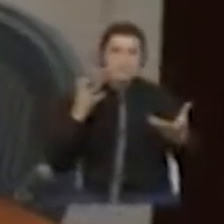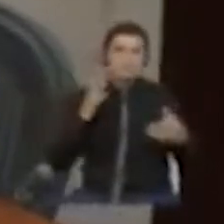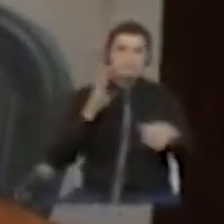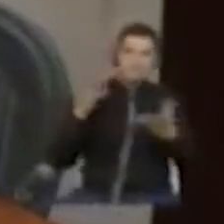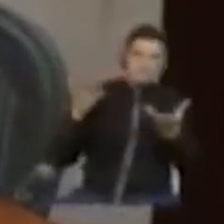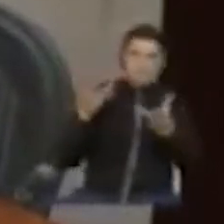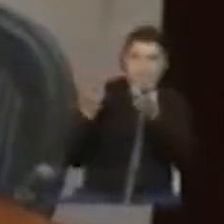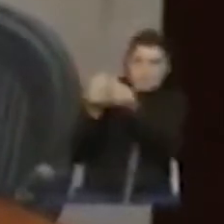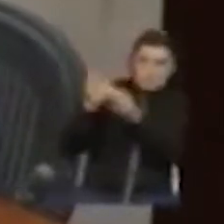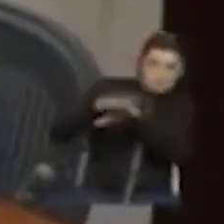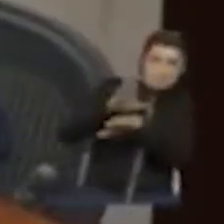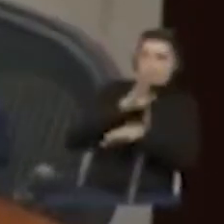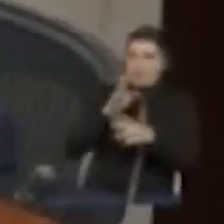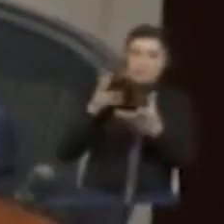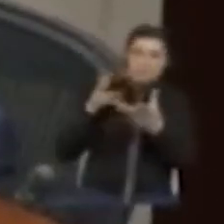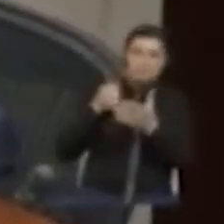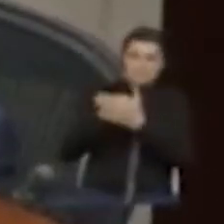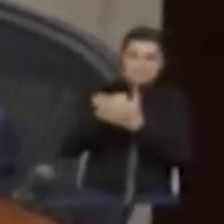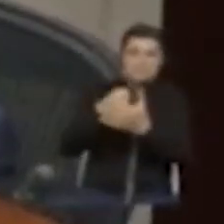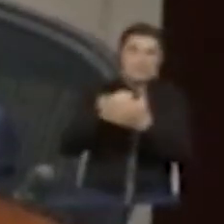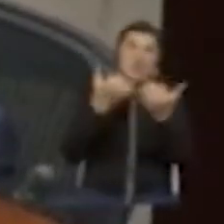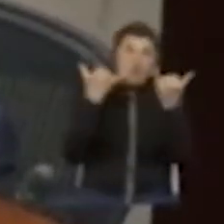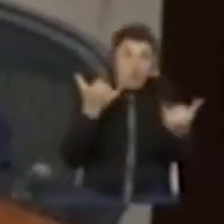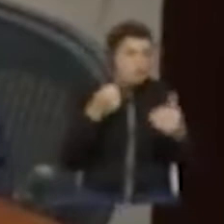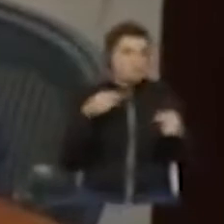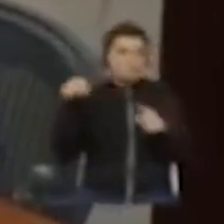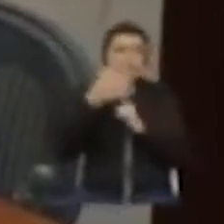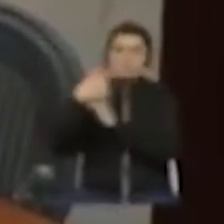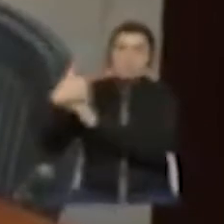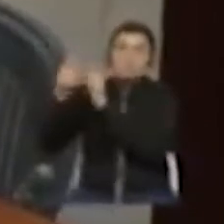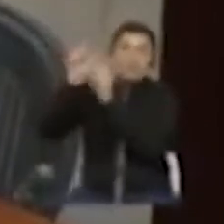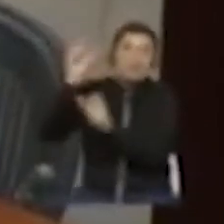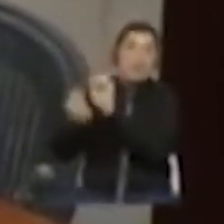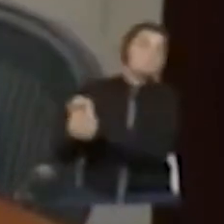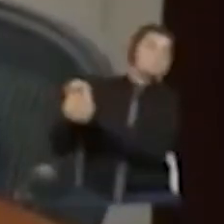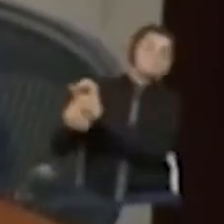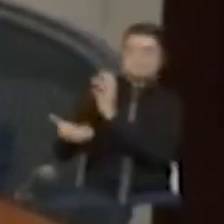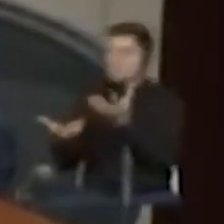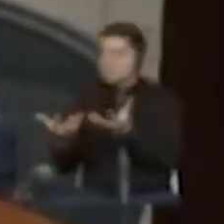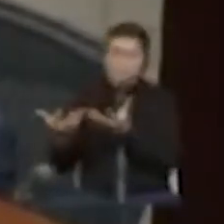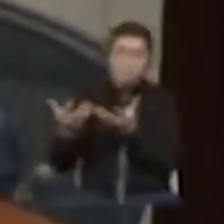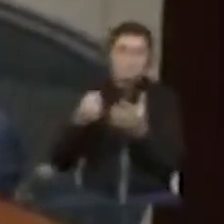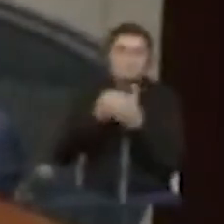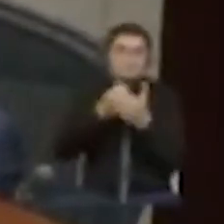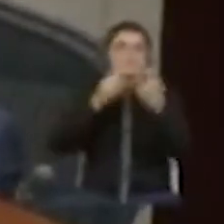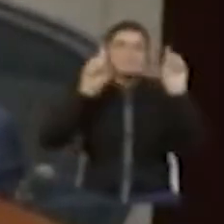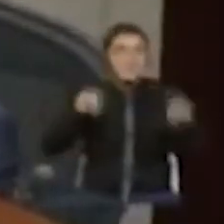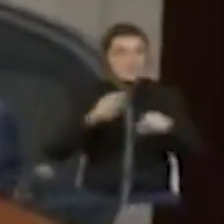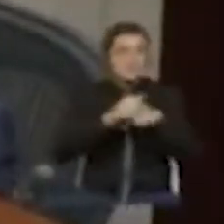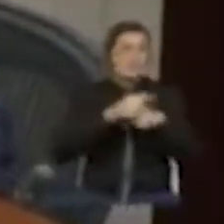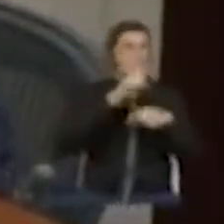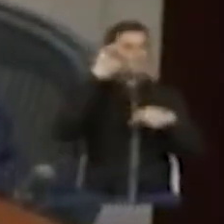quién o qué grupo al margen de la ley tiene a estas personas secuestradas. Que se busquen también herramientas desde el orden